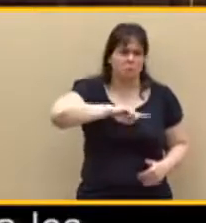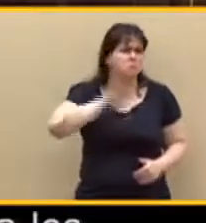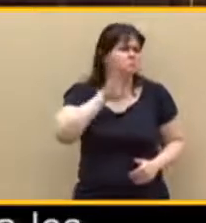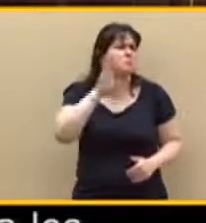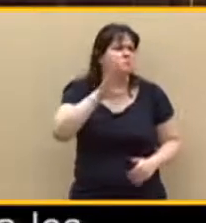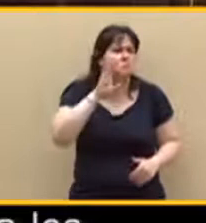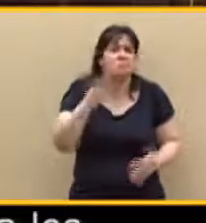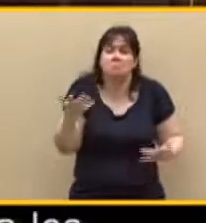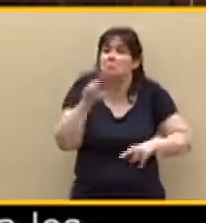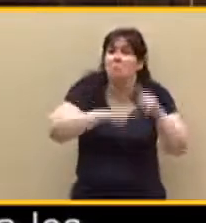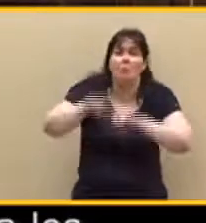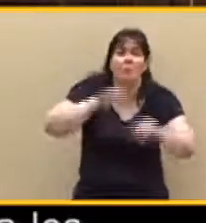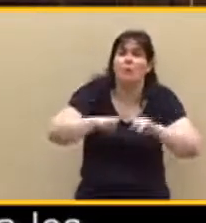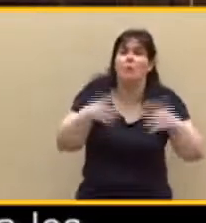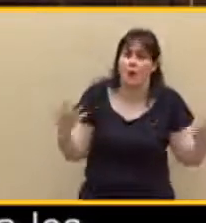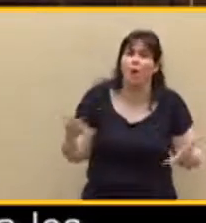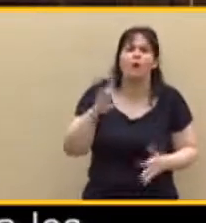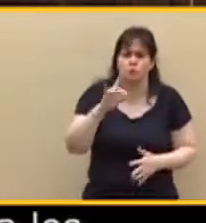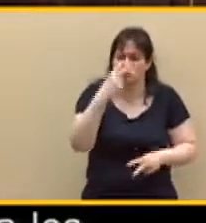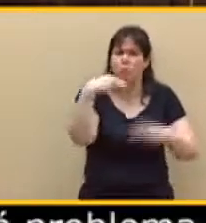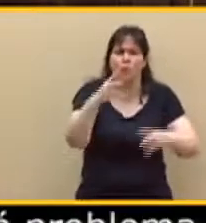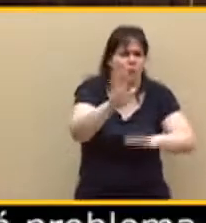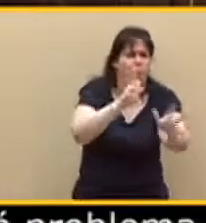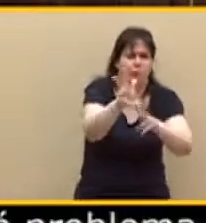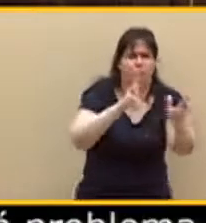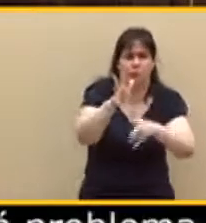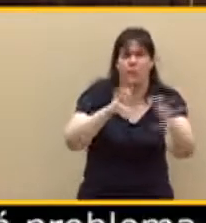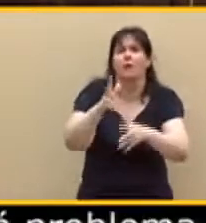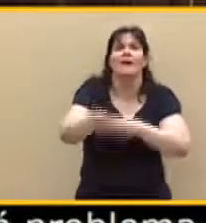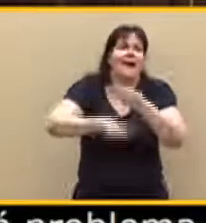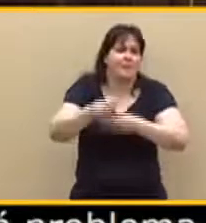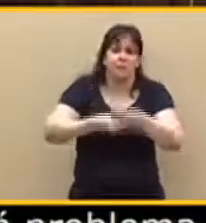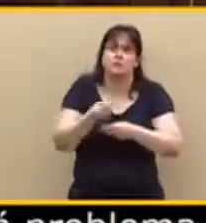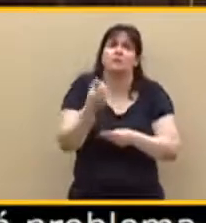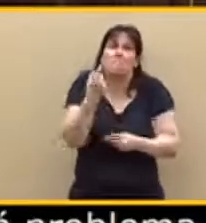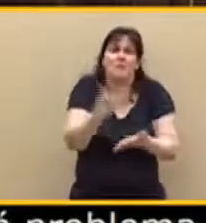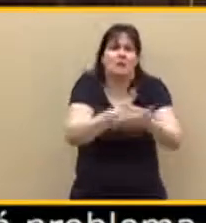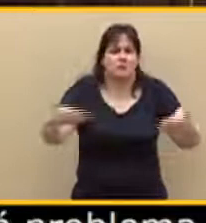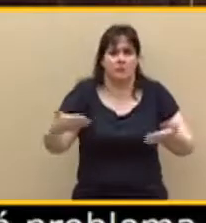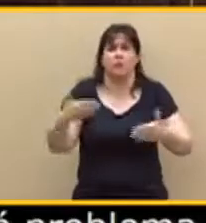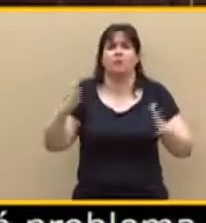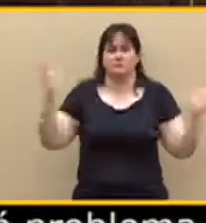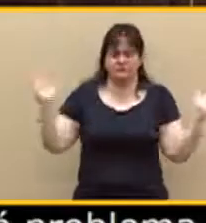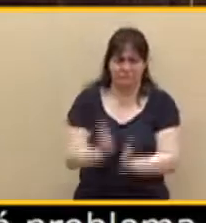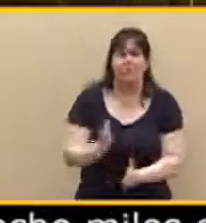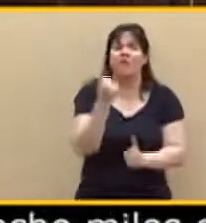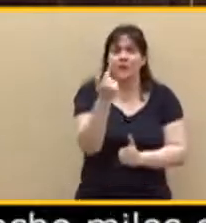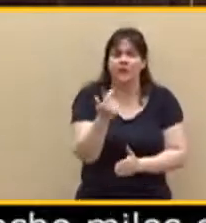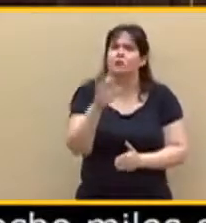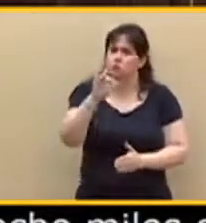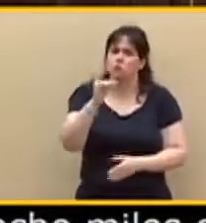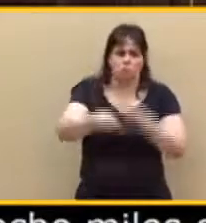hay? Sí, hemos saqueado lo público, hemos hecho miles de millones en recortes, ¿y qué? Sí, usamos la justicia para beneficio propio,